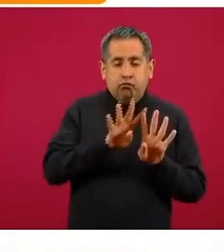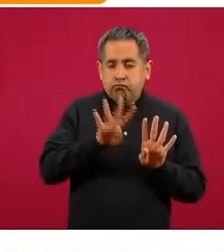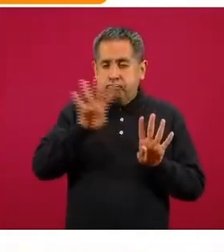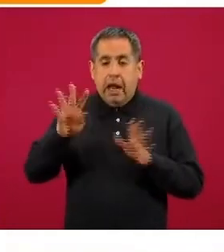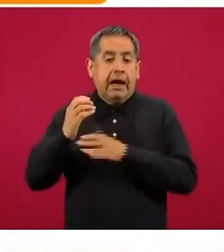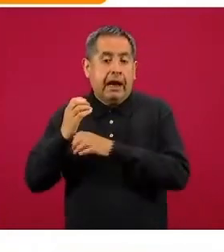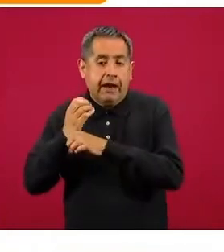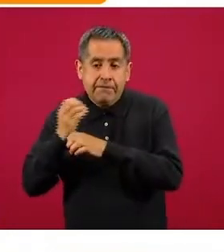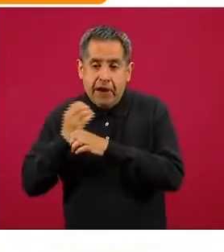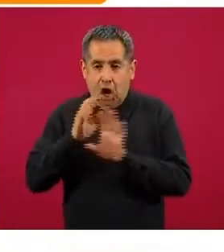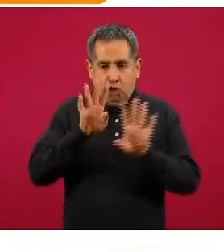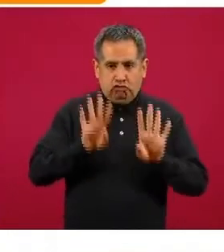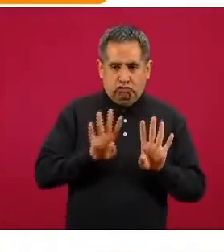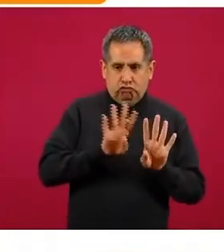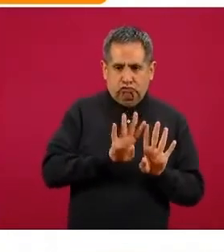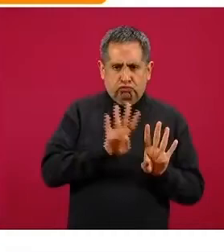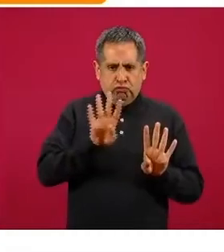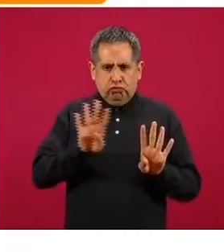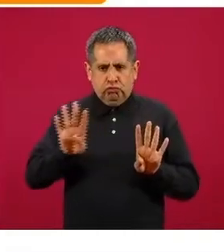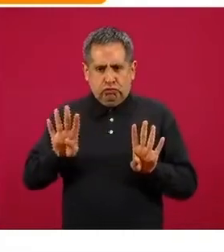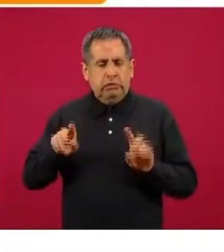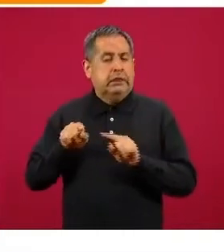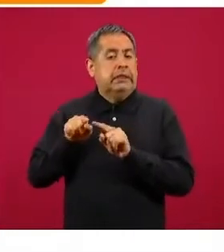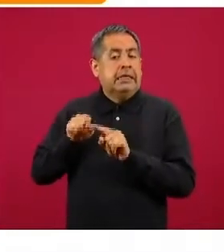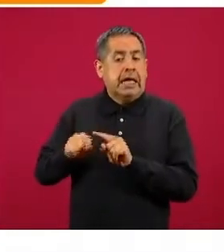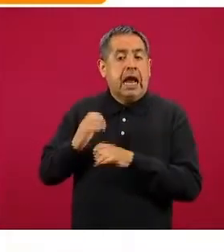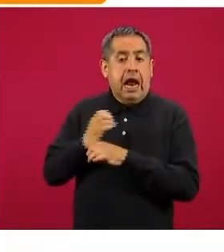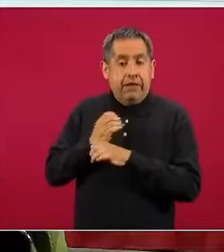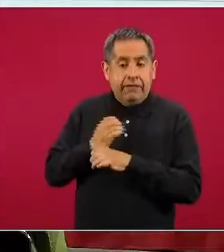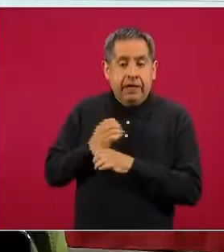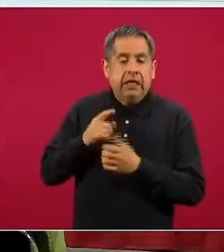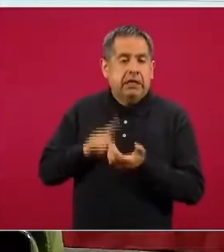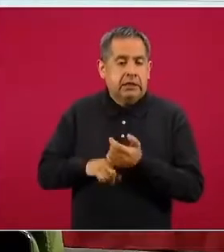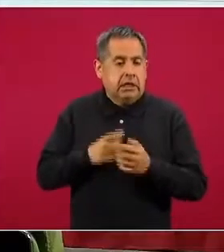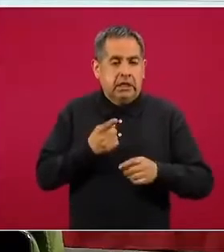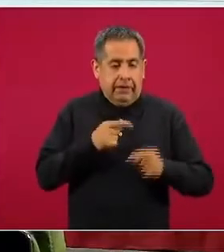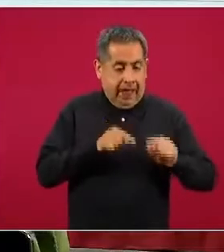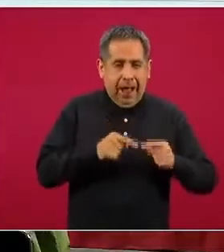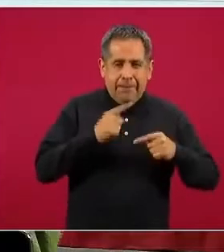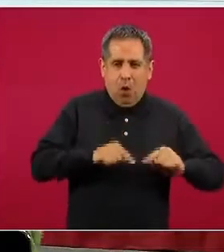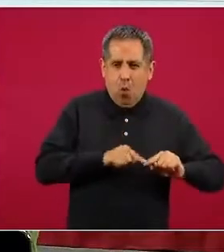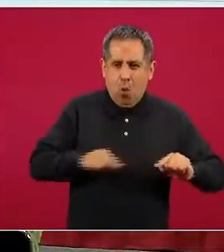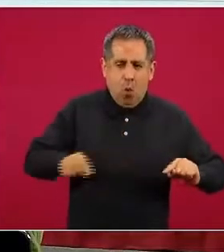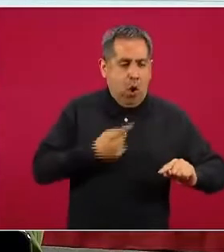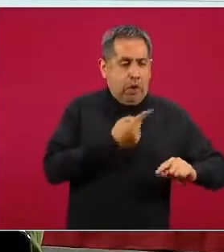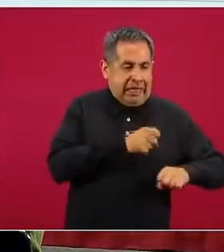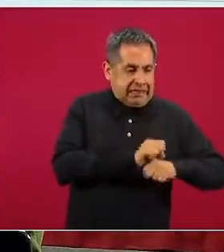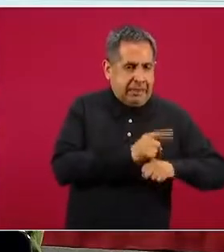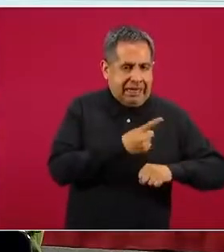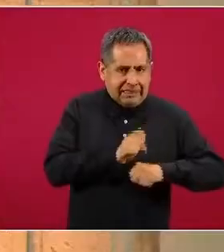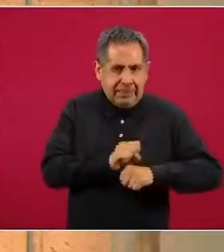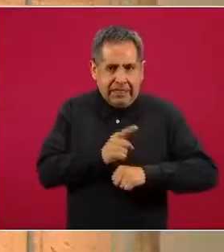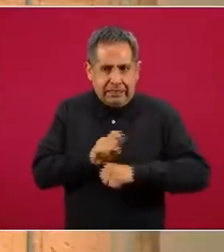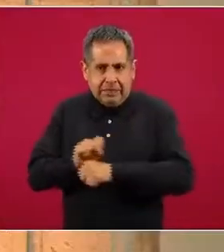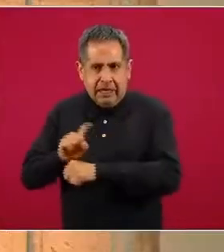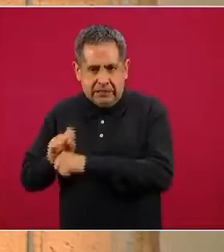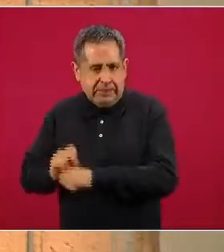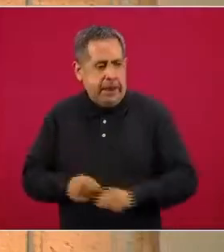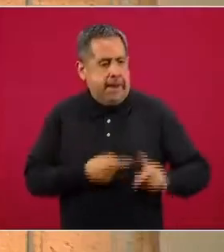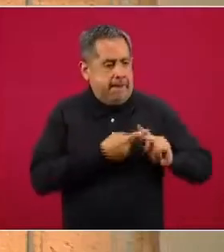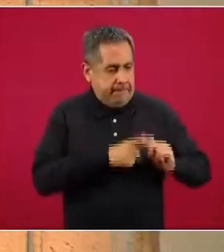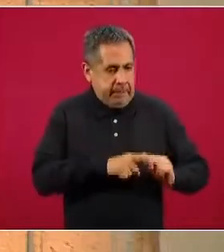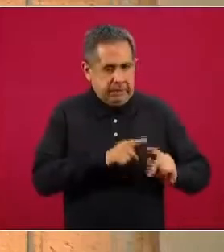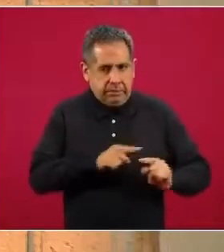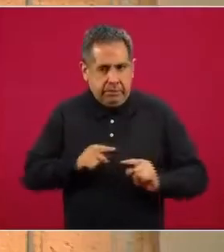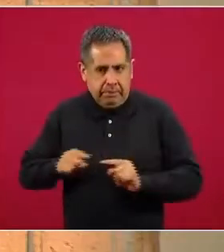café en la parte inferior están distribuidas por semana epidemiológica de su fecha de inicio de síntomas